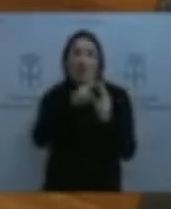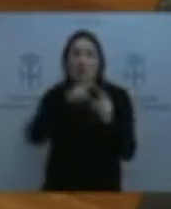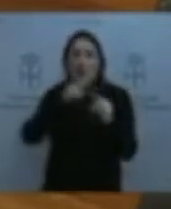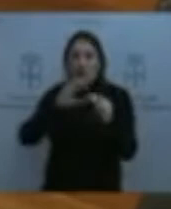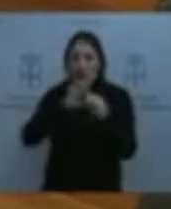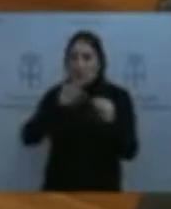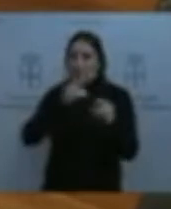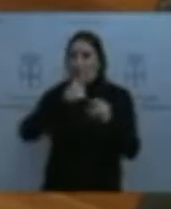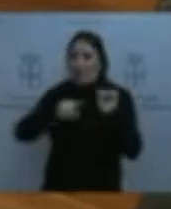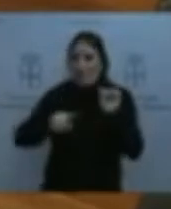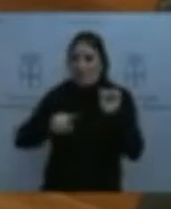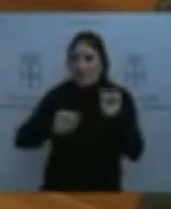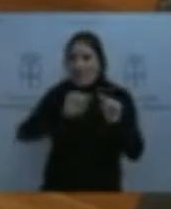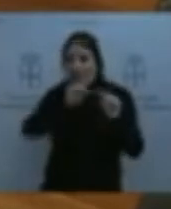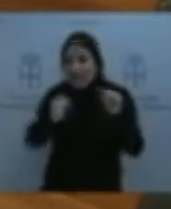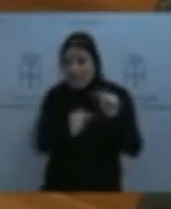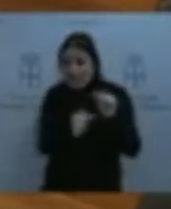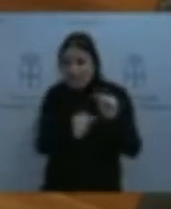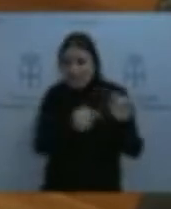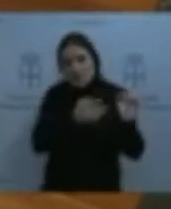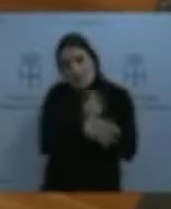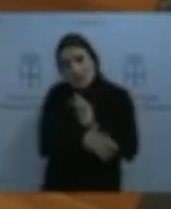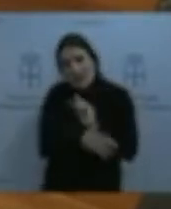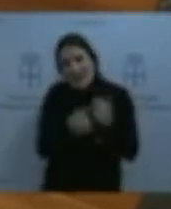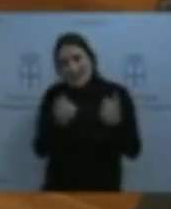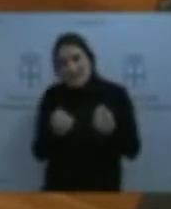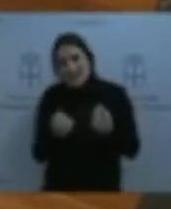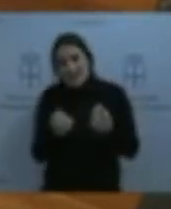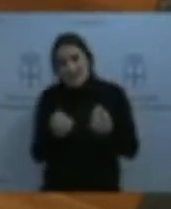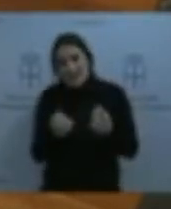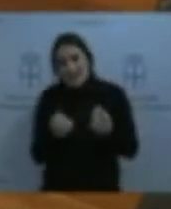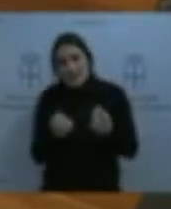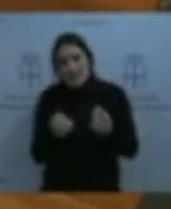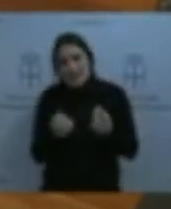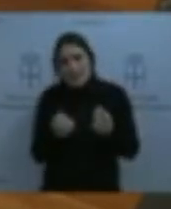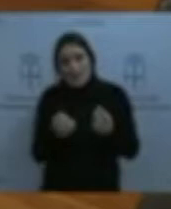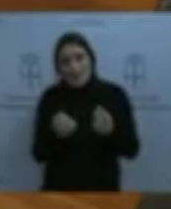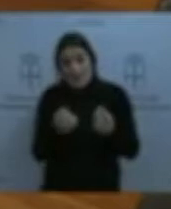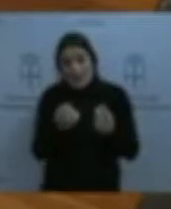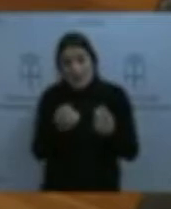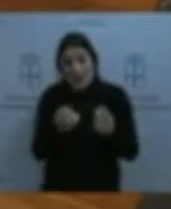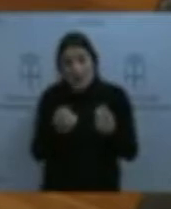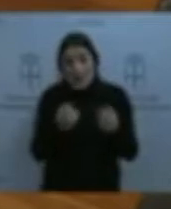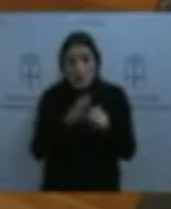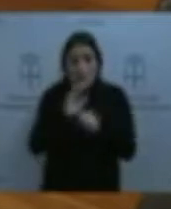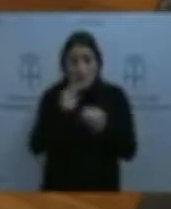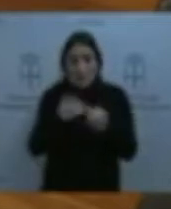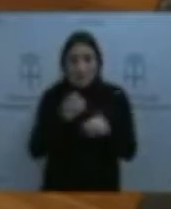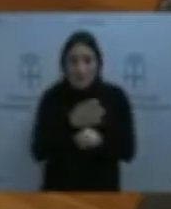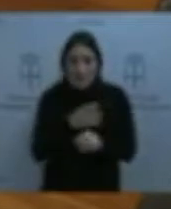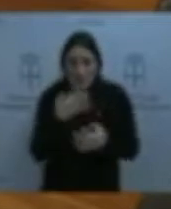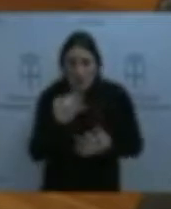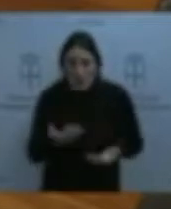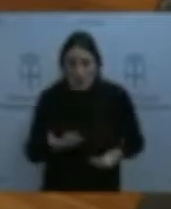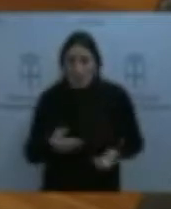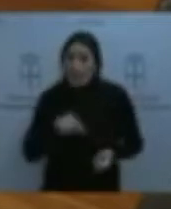Evidentemente, la existencia de un déficit implica la necesidad de que el mismo se financie con una deuda. Esto es obvio. Y ello